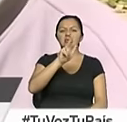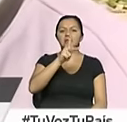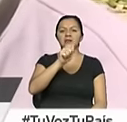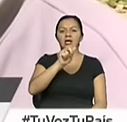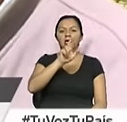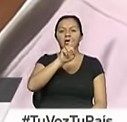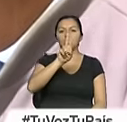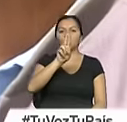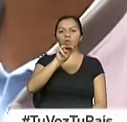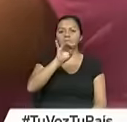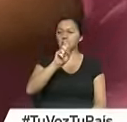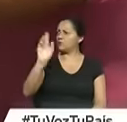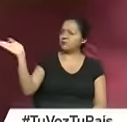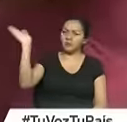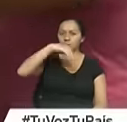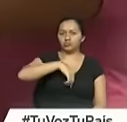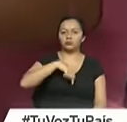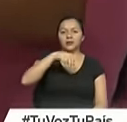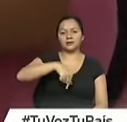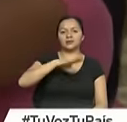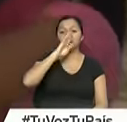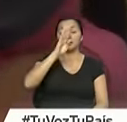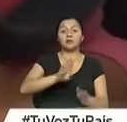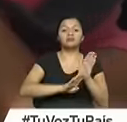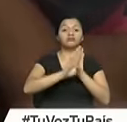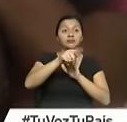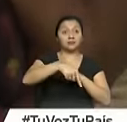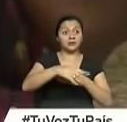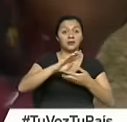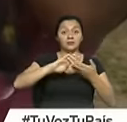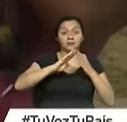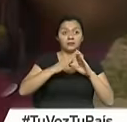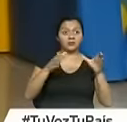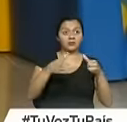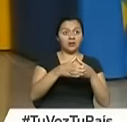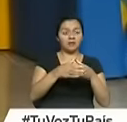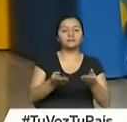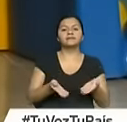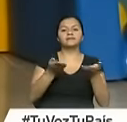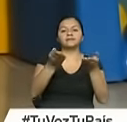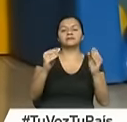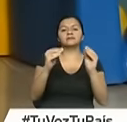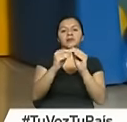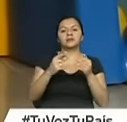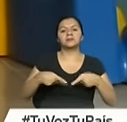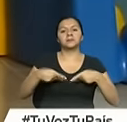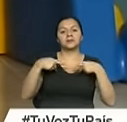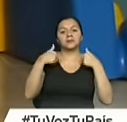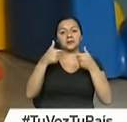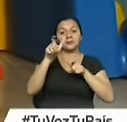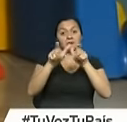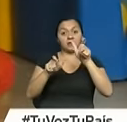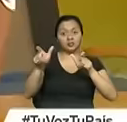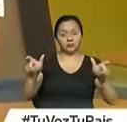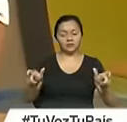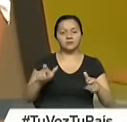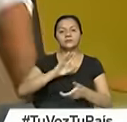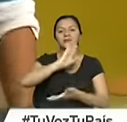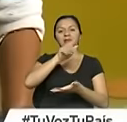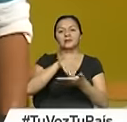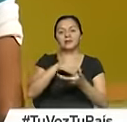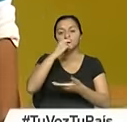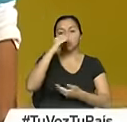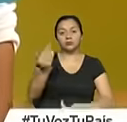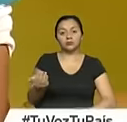estamos prestos para venirnos acá. Al crecimiento de Cocotoc se unen obras que contribuyen al bienestar de su gente, como el